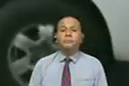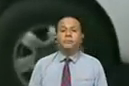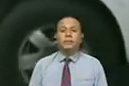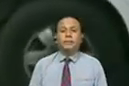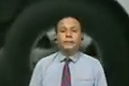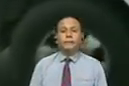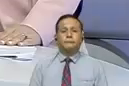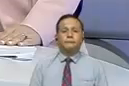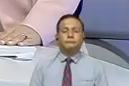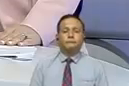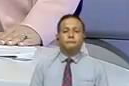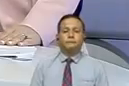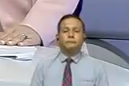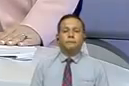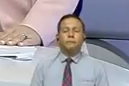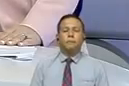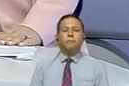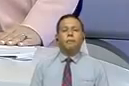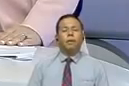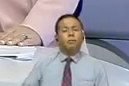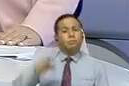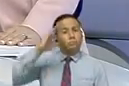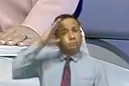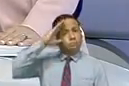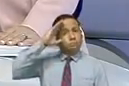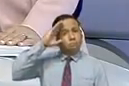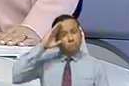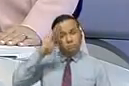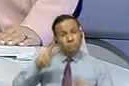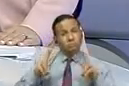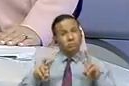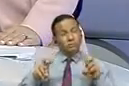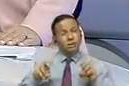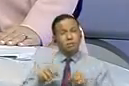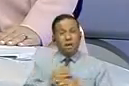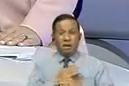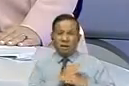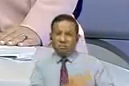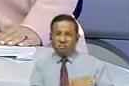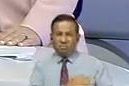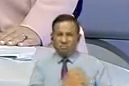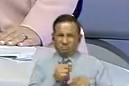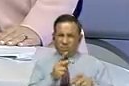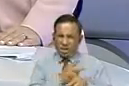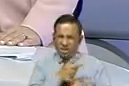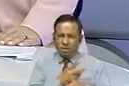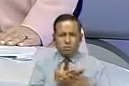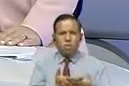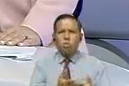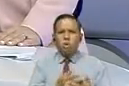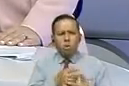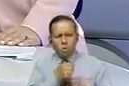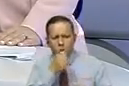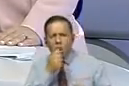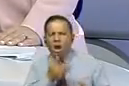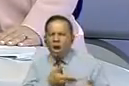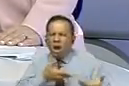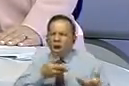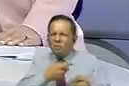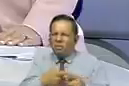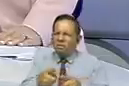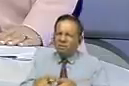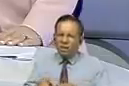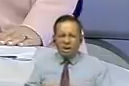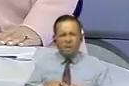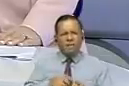Caramillo. Agentes de la Brigada Anticriminal decomisaron armas de fuego, material explosivo y municiones de distinto calibre en